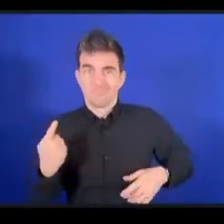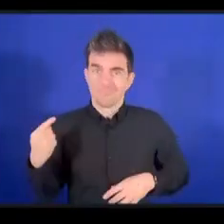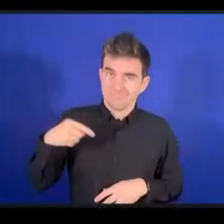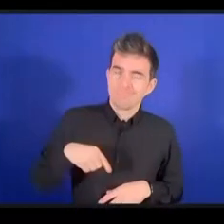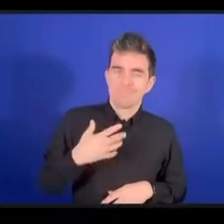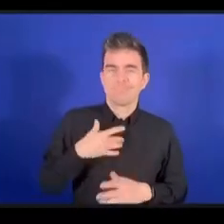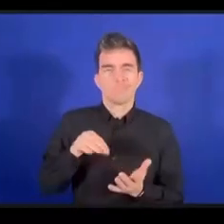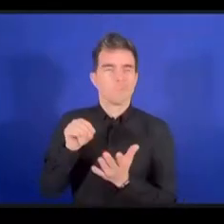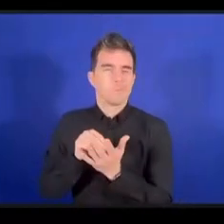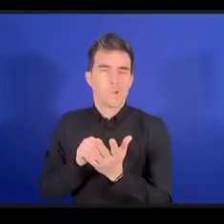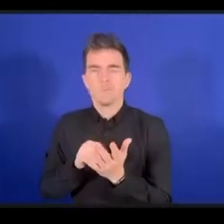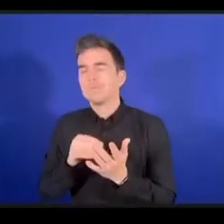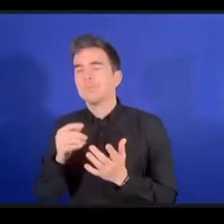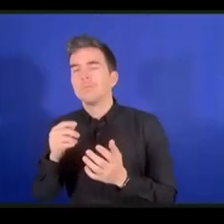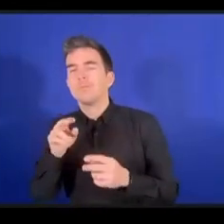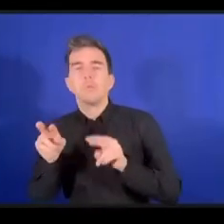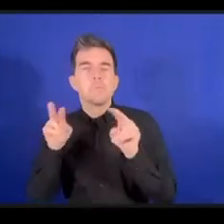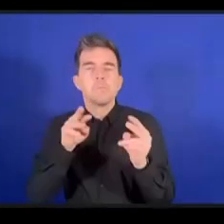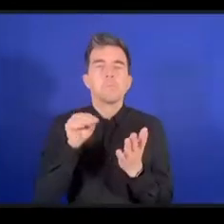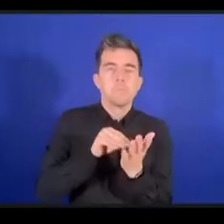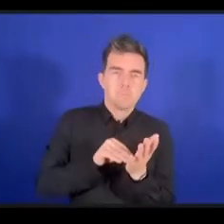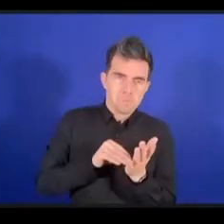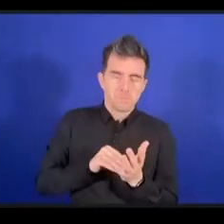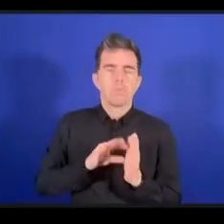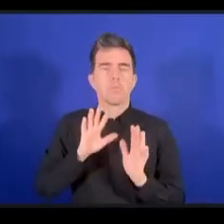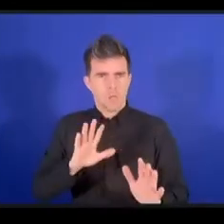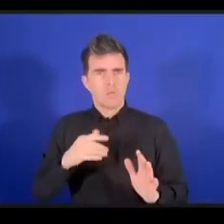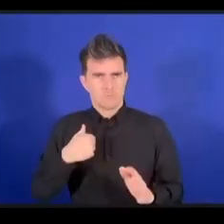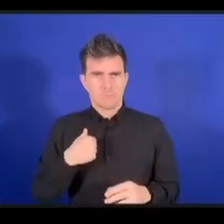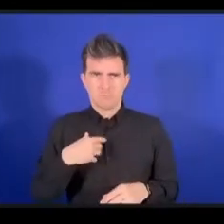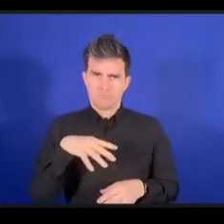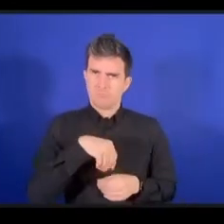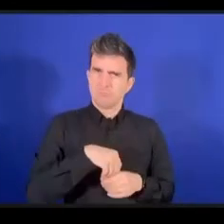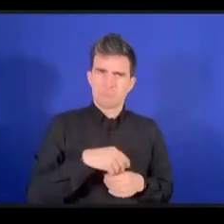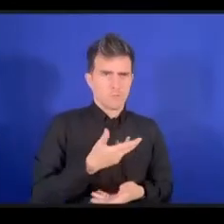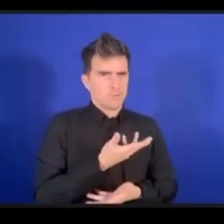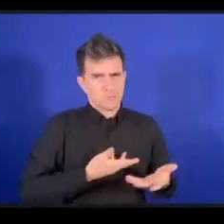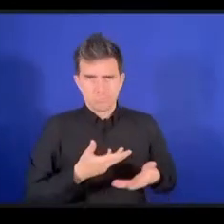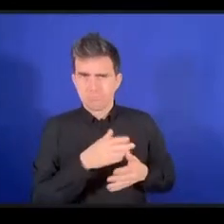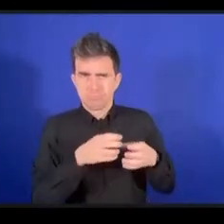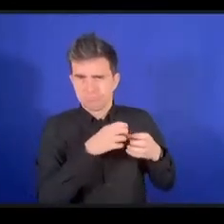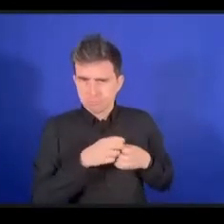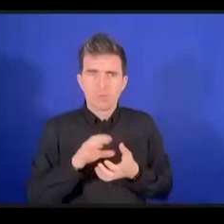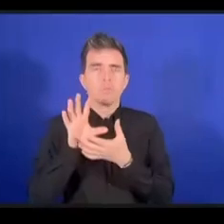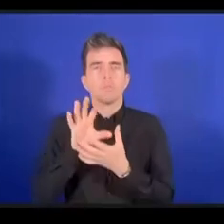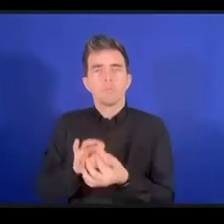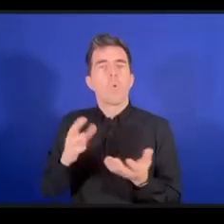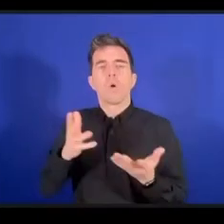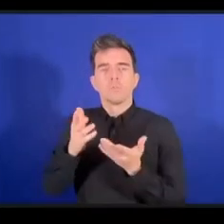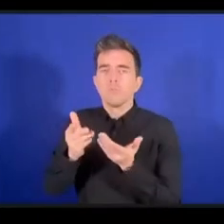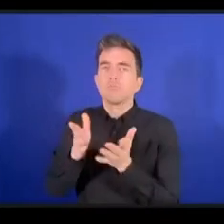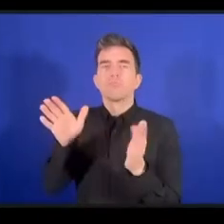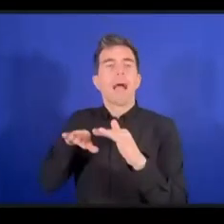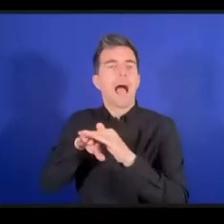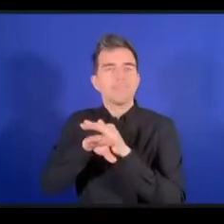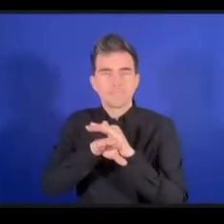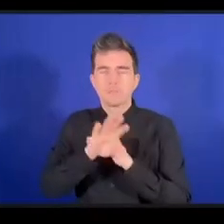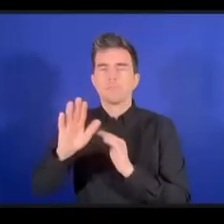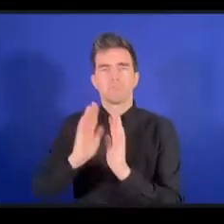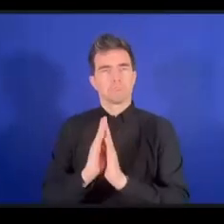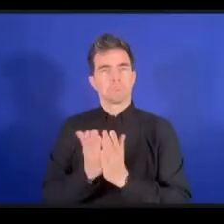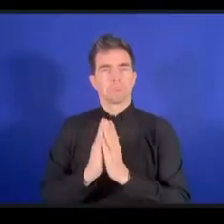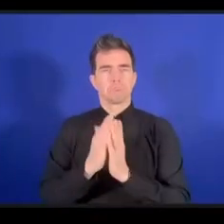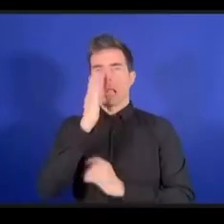la coalición dinámica sobre acceso público a las bibliotecas y creo que los dos puntos que yo me llevo